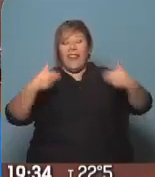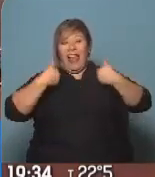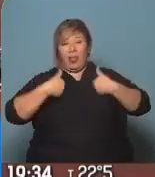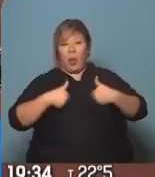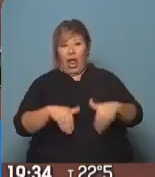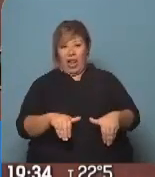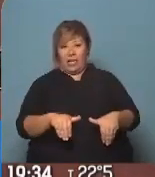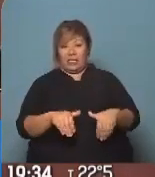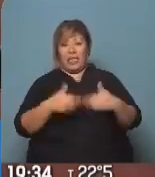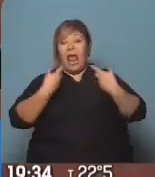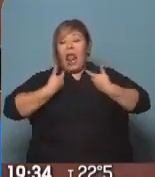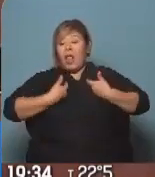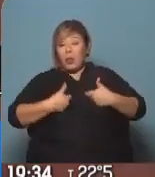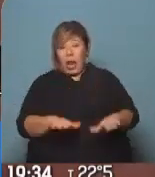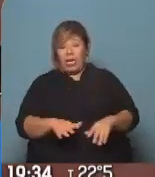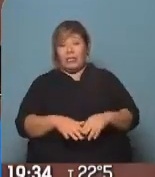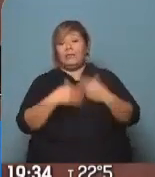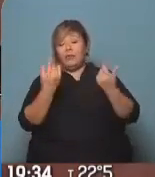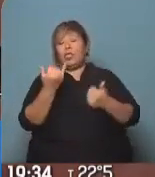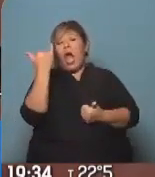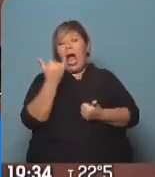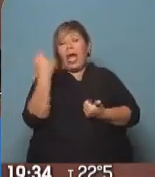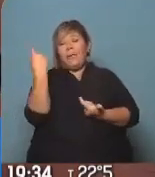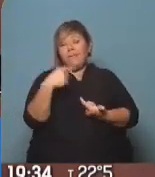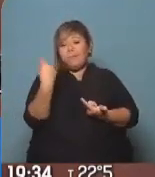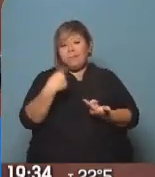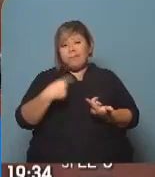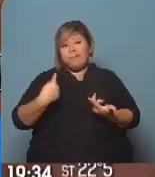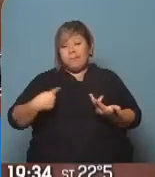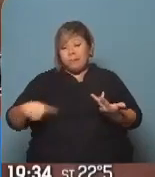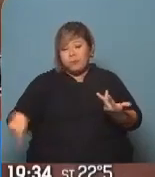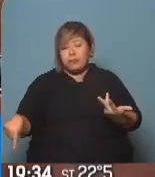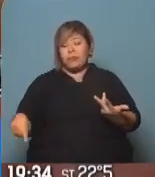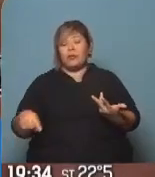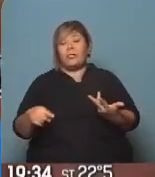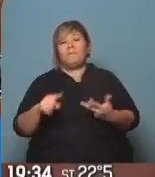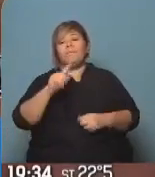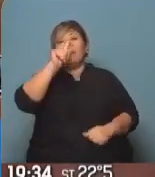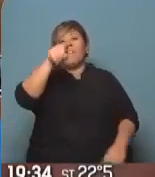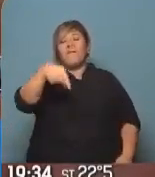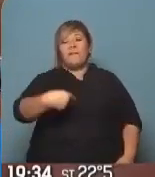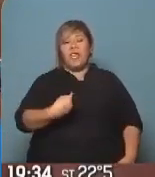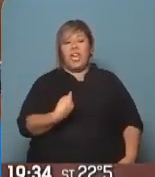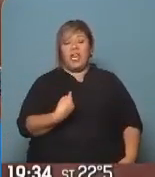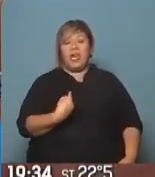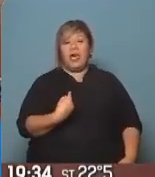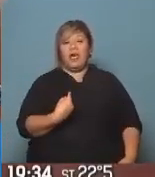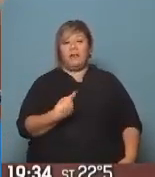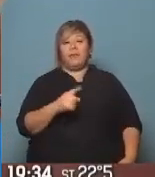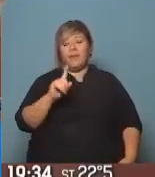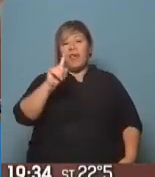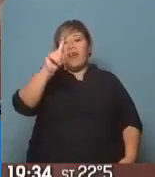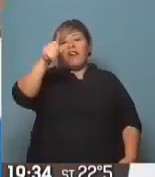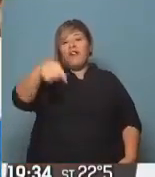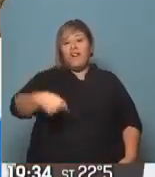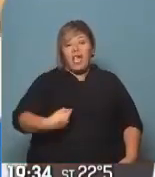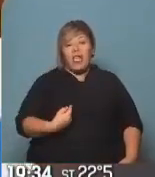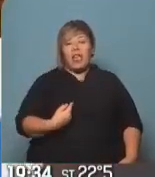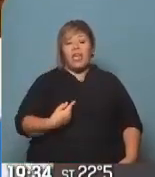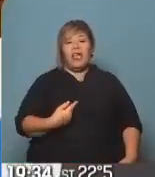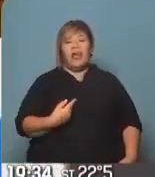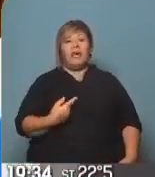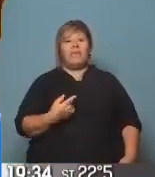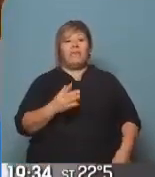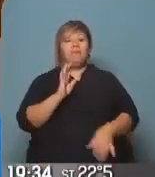son muchos factores que hacen que, en mi opinión, pueda pensarse como difícil que